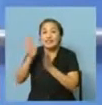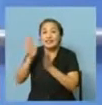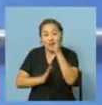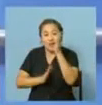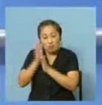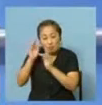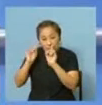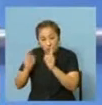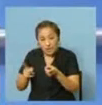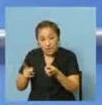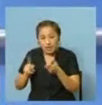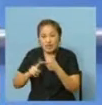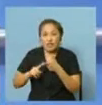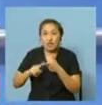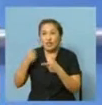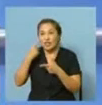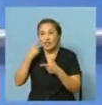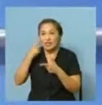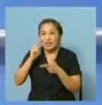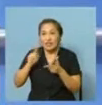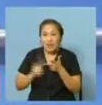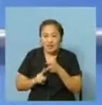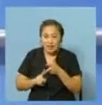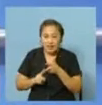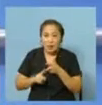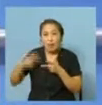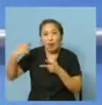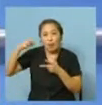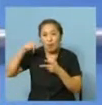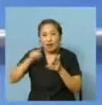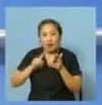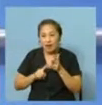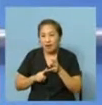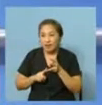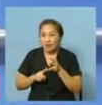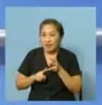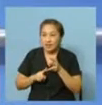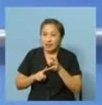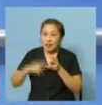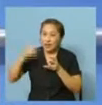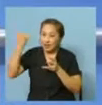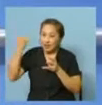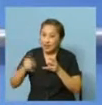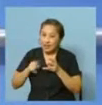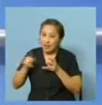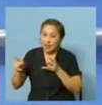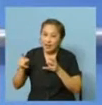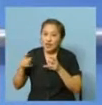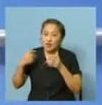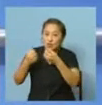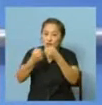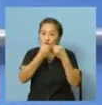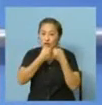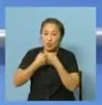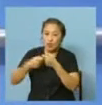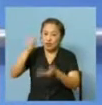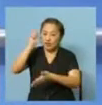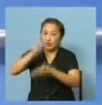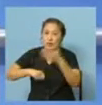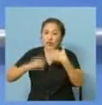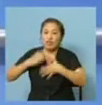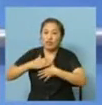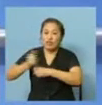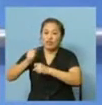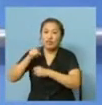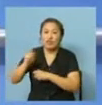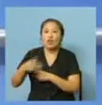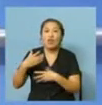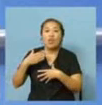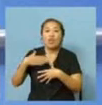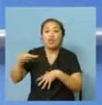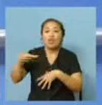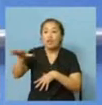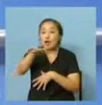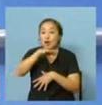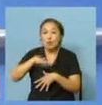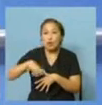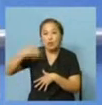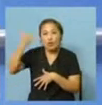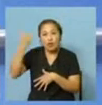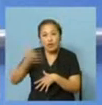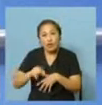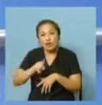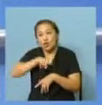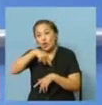pedro en la municipalidad 'san pedro' en la municipalidad de palpalá tenemos un acuerdo firmado con el defensor del pueblo para aquellos otros